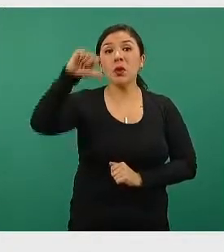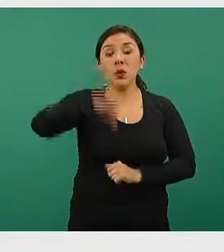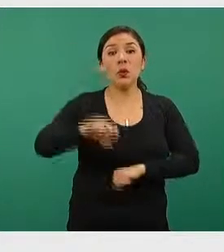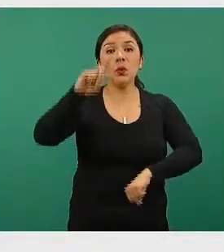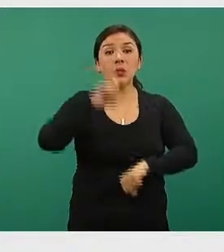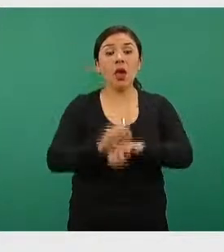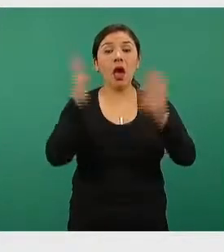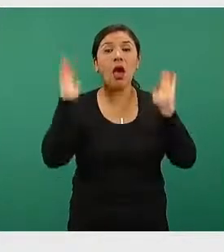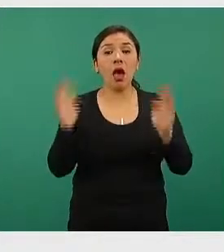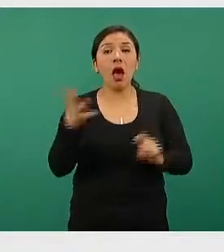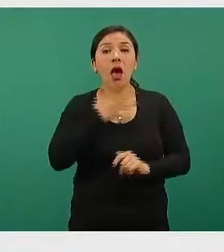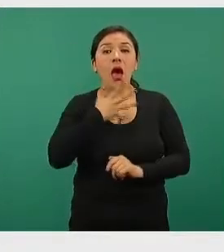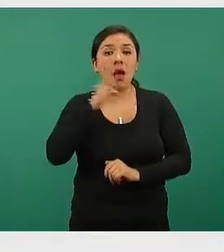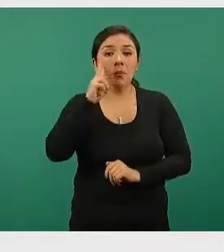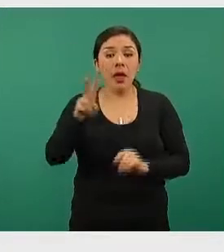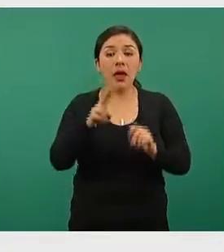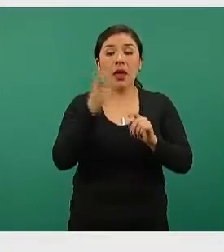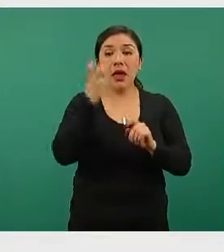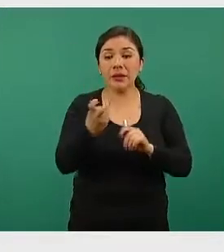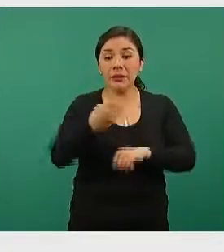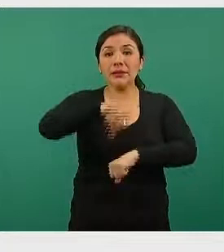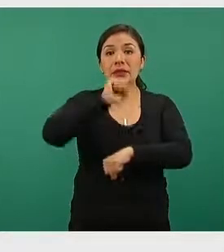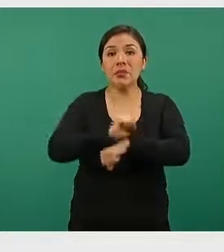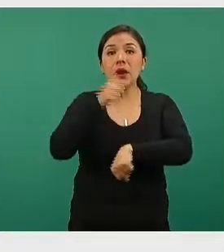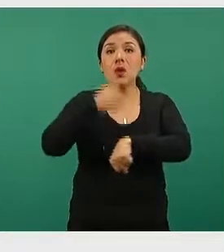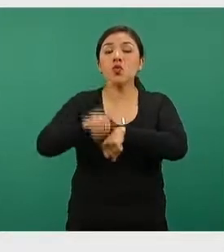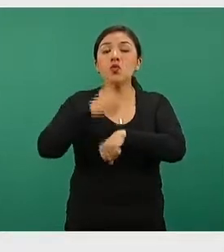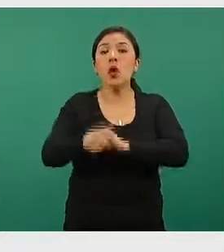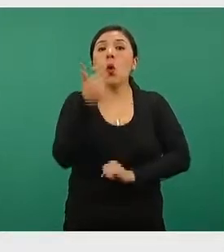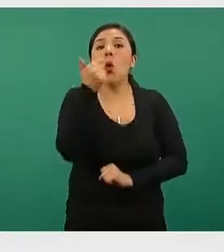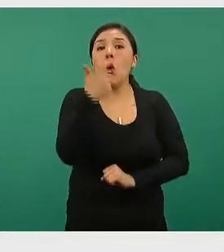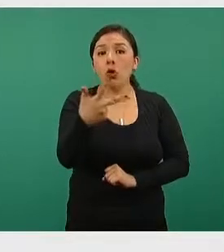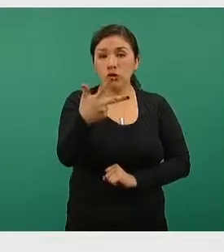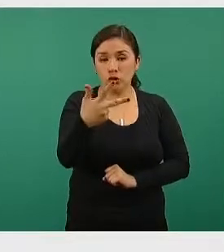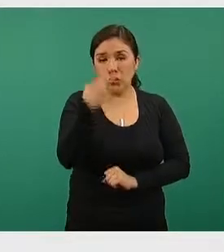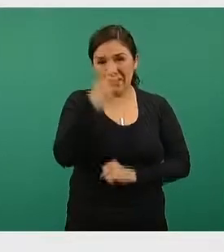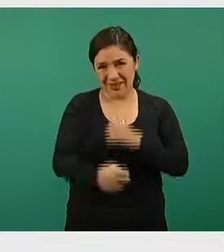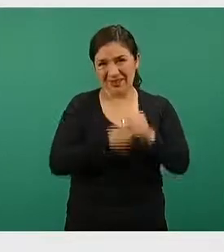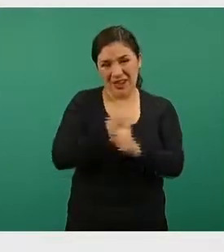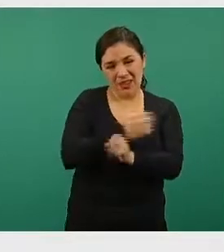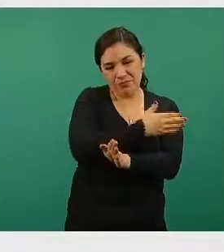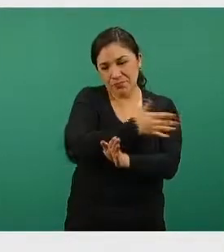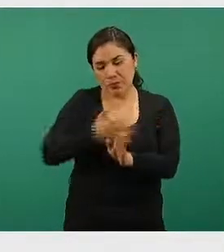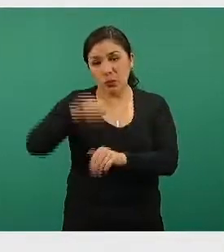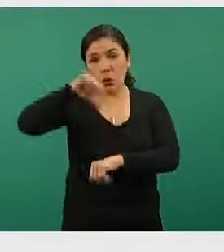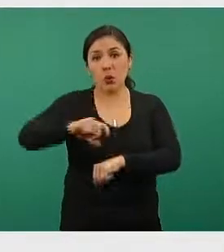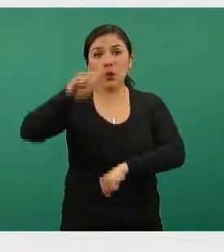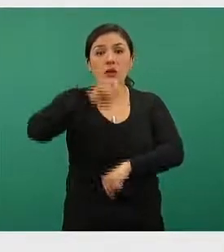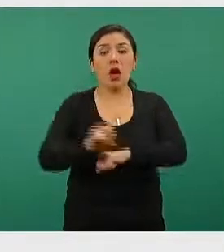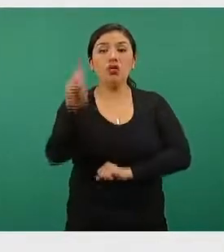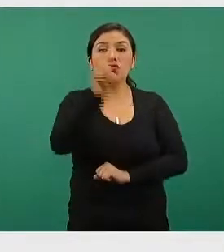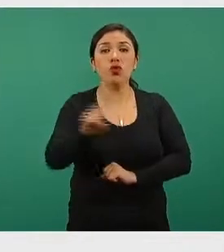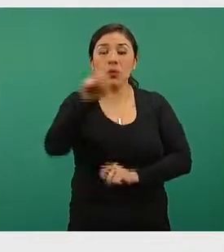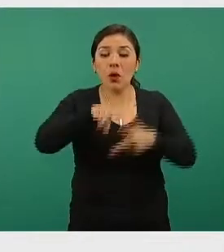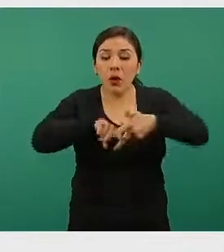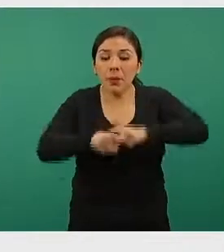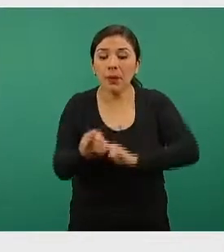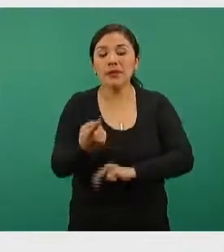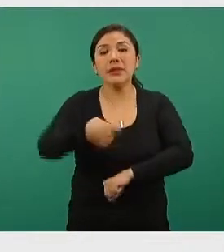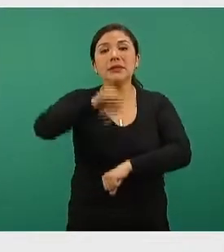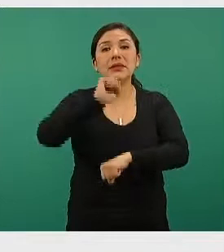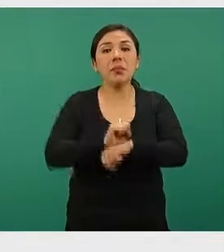ya graficando la semana epidemiológica número 8 de este año. Hoy domingo abre la semana